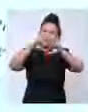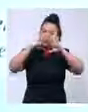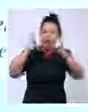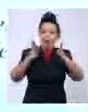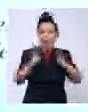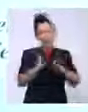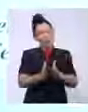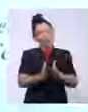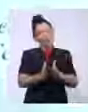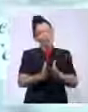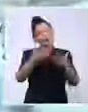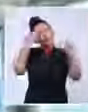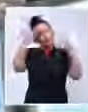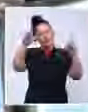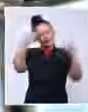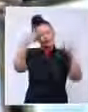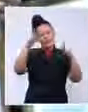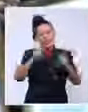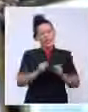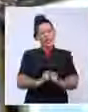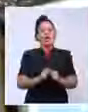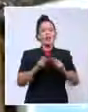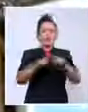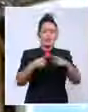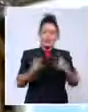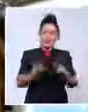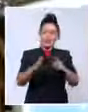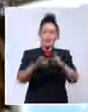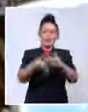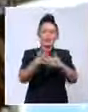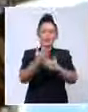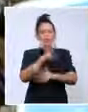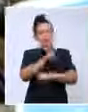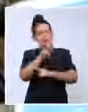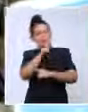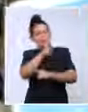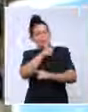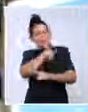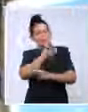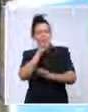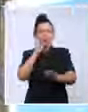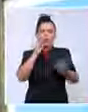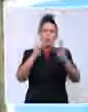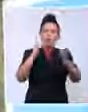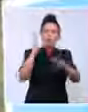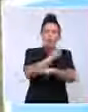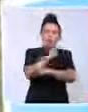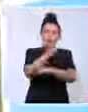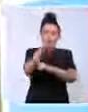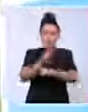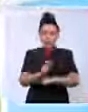jornada del educador yo si bien suárez ogando sistema informativo de la televisión cubana